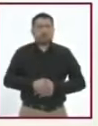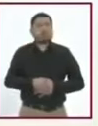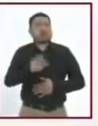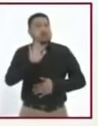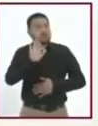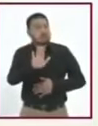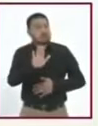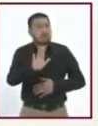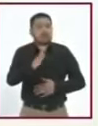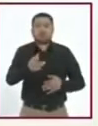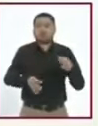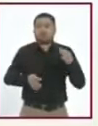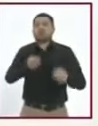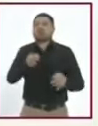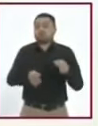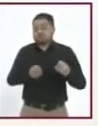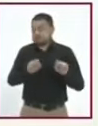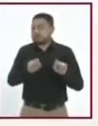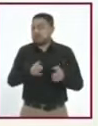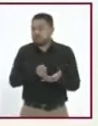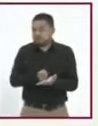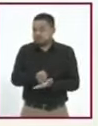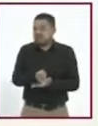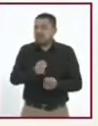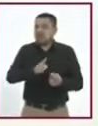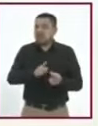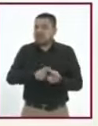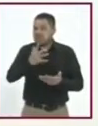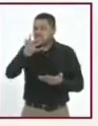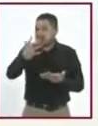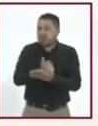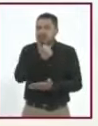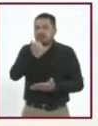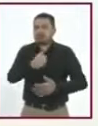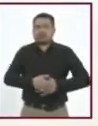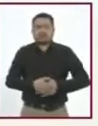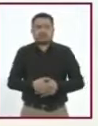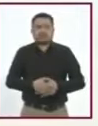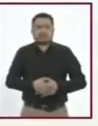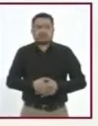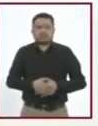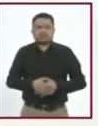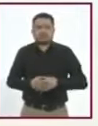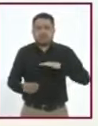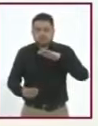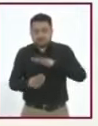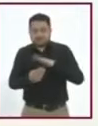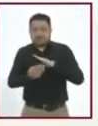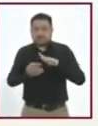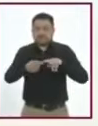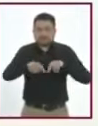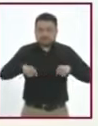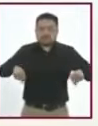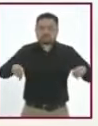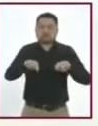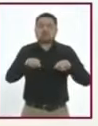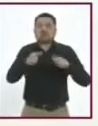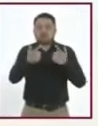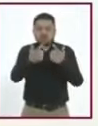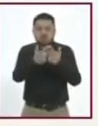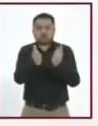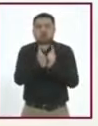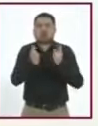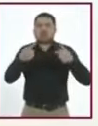Y los jueces que definen quién ganó. En la mesa redonda, un grupo